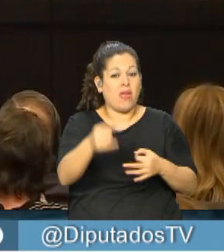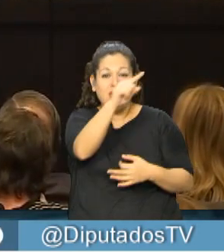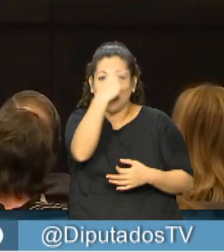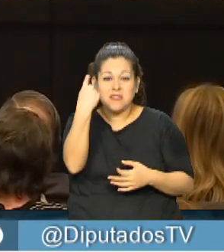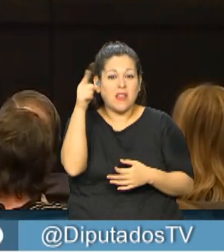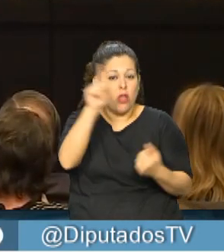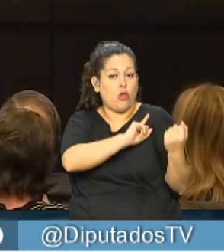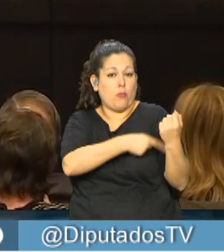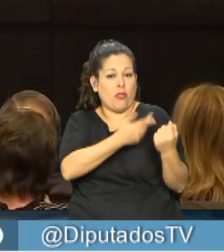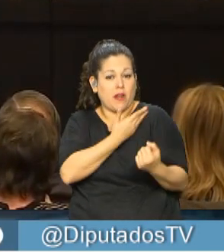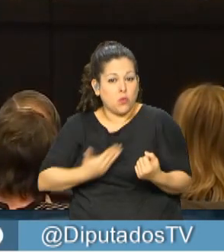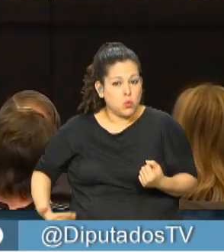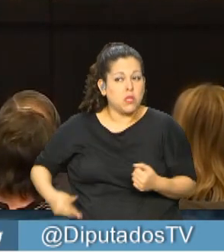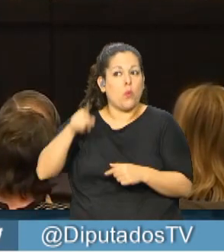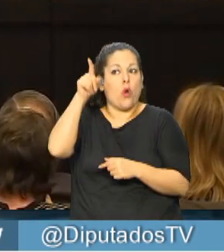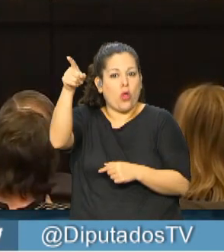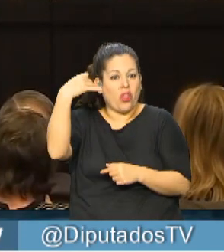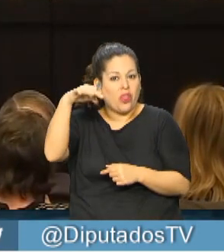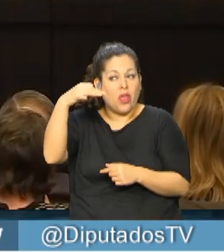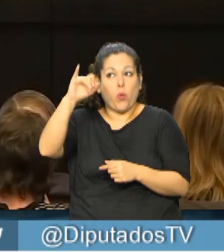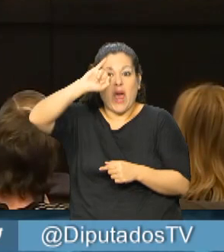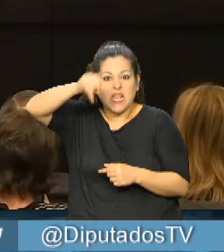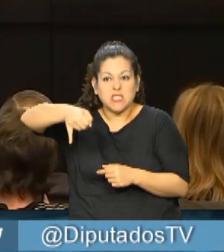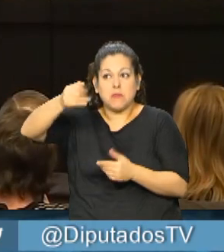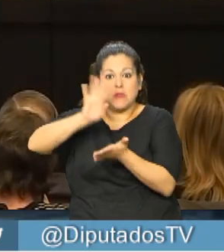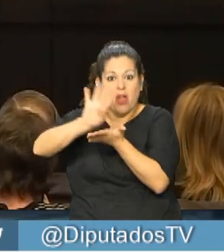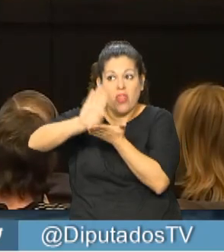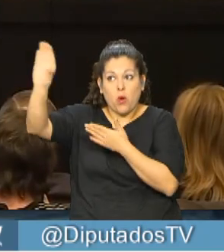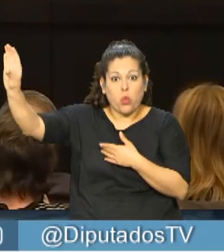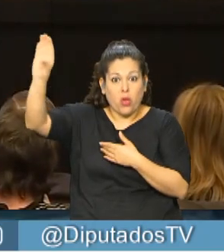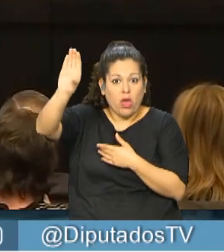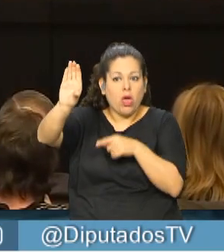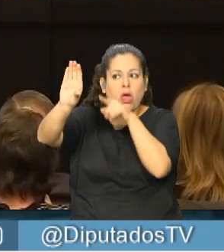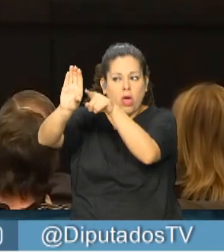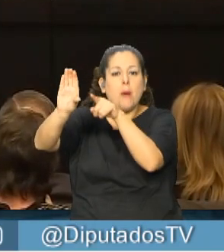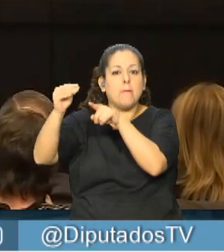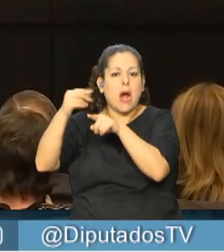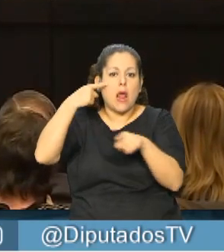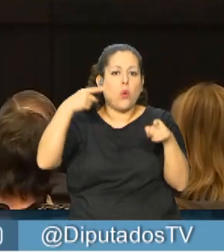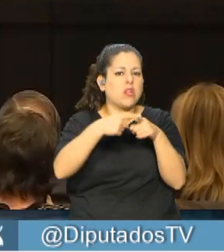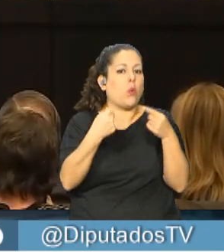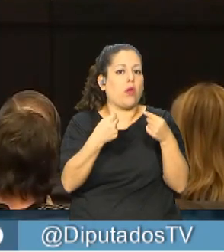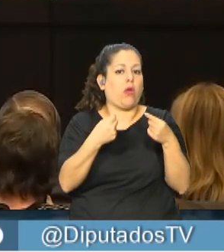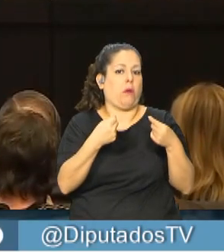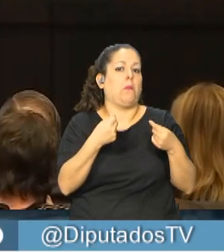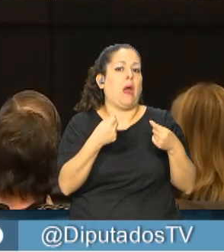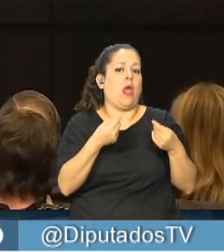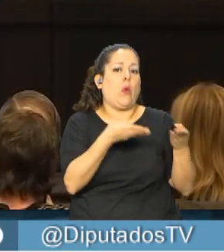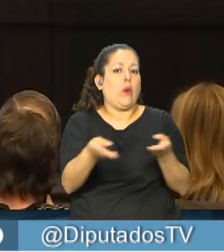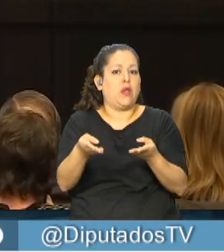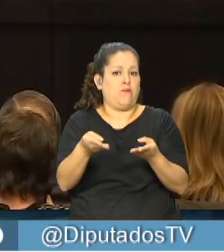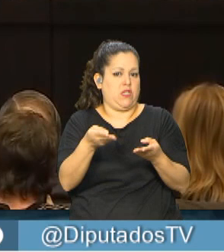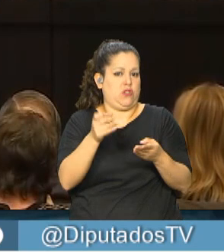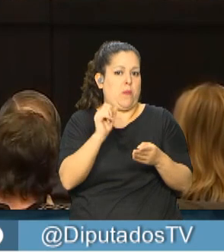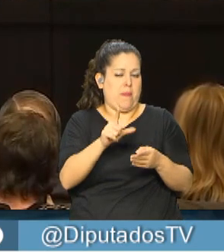el Poder Ejecutivo, que tiene que refinanciar, vuelvo a insistir, siempre y cuando sea beneficioso para las arcas del